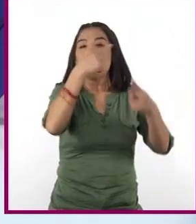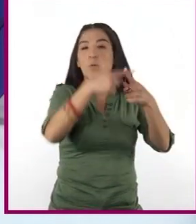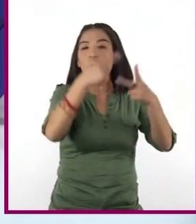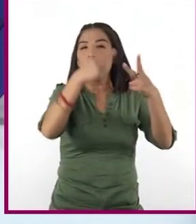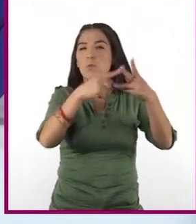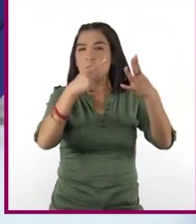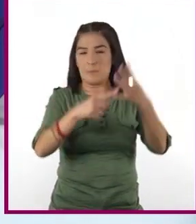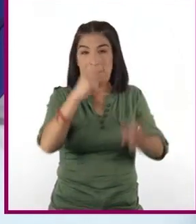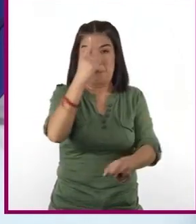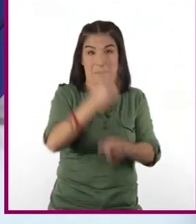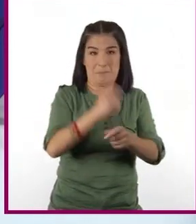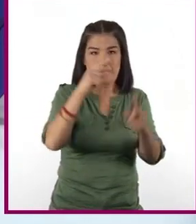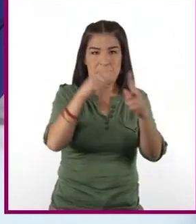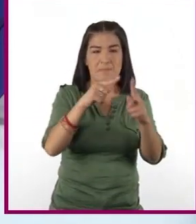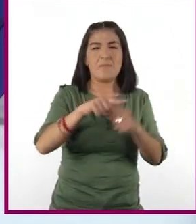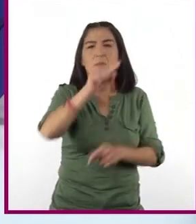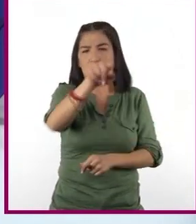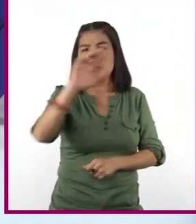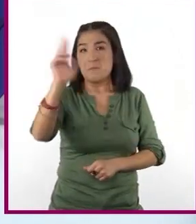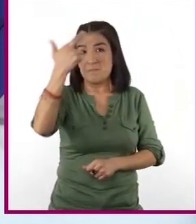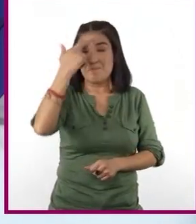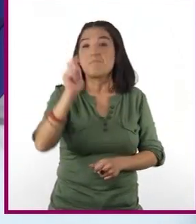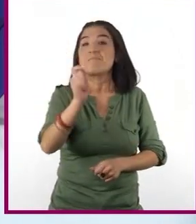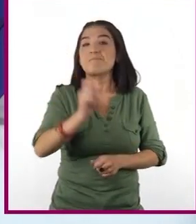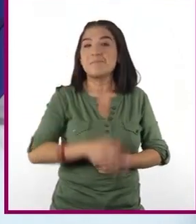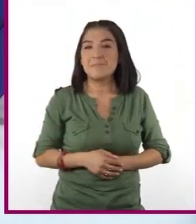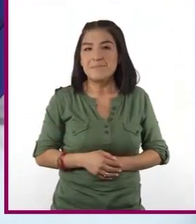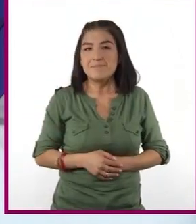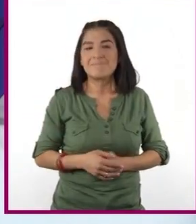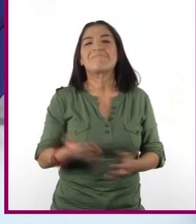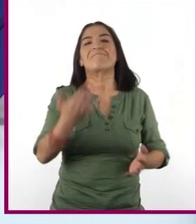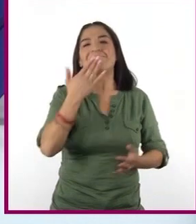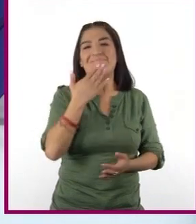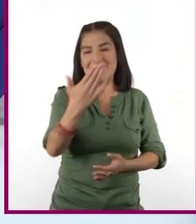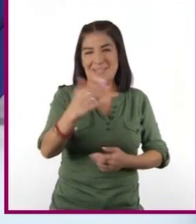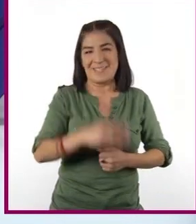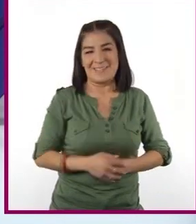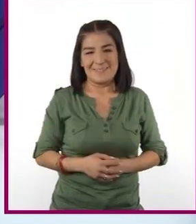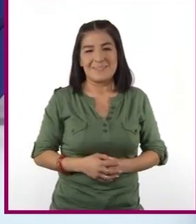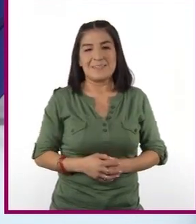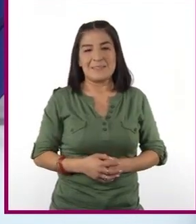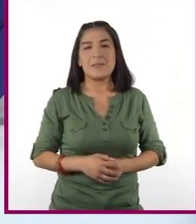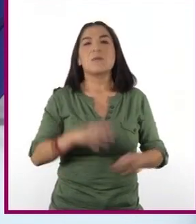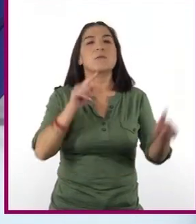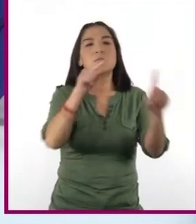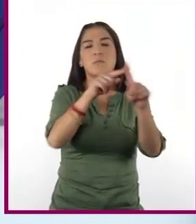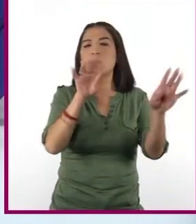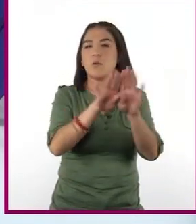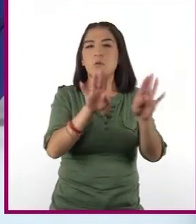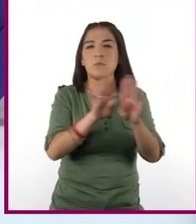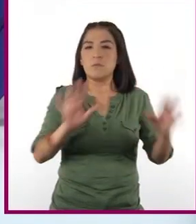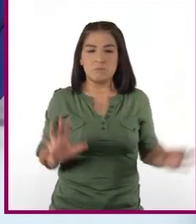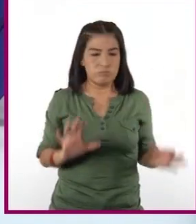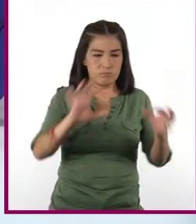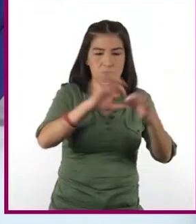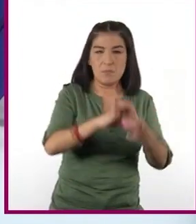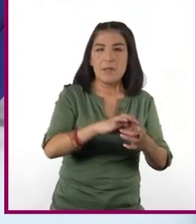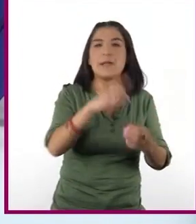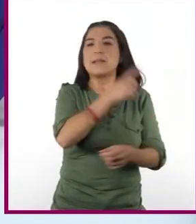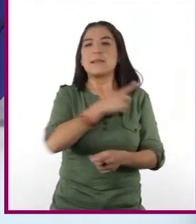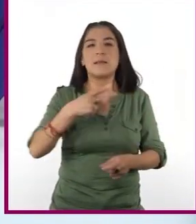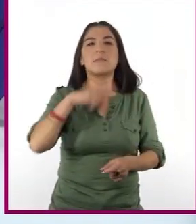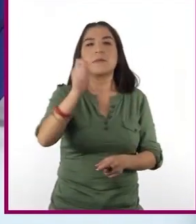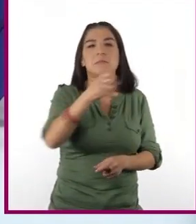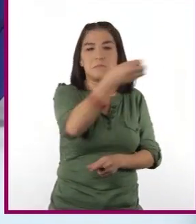Primera característica, ¿la recuerdan? Exacto, debe tener una base común, es decir, que debe tratar